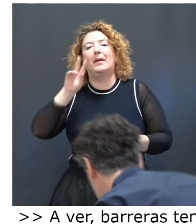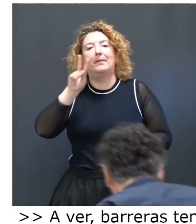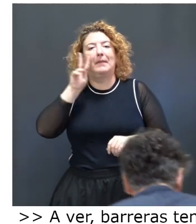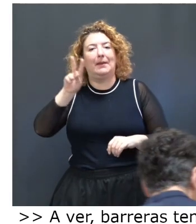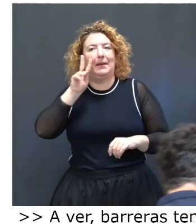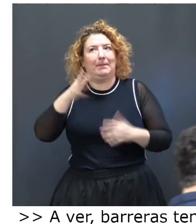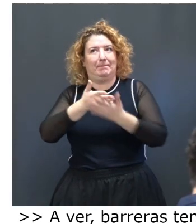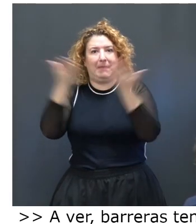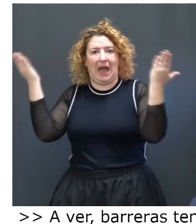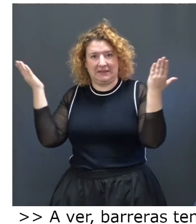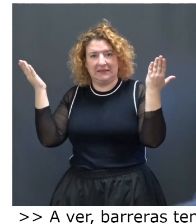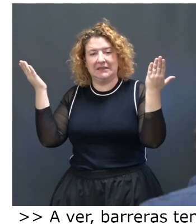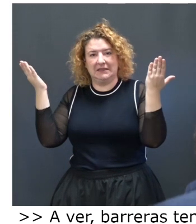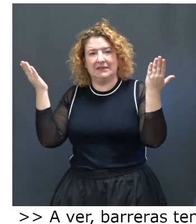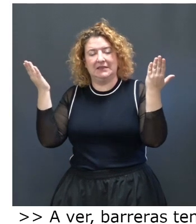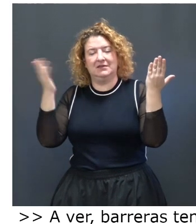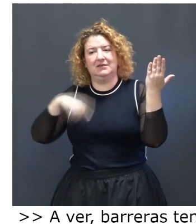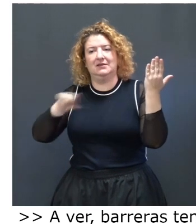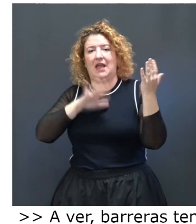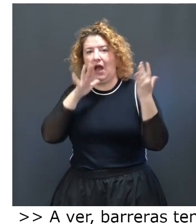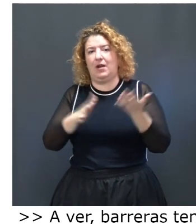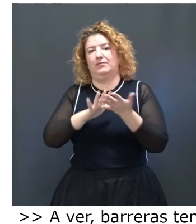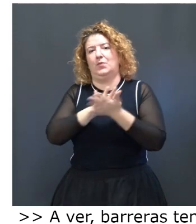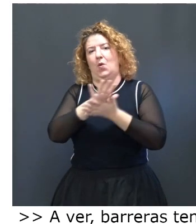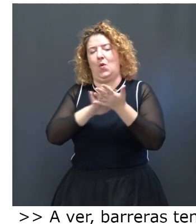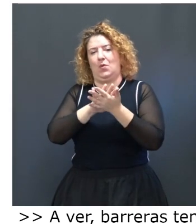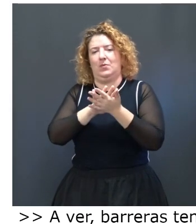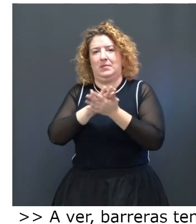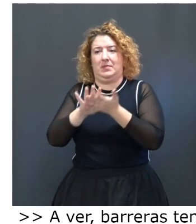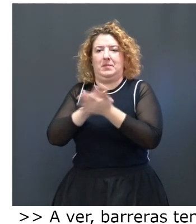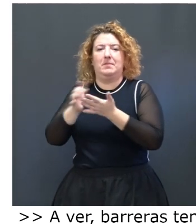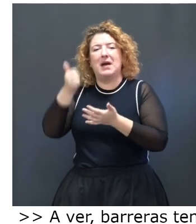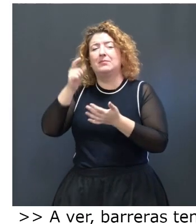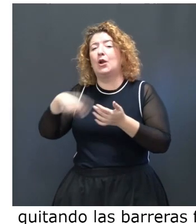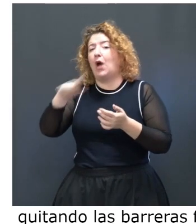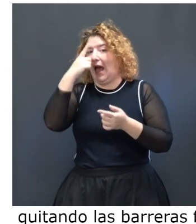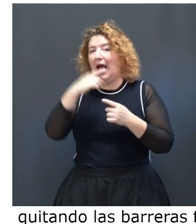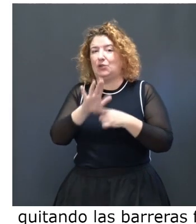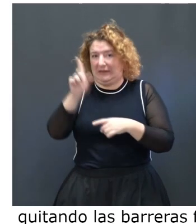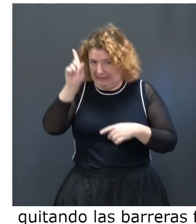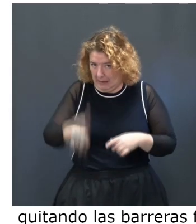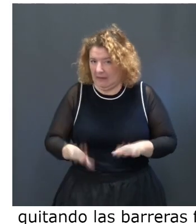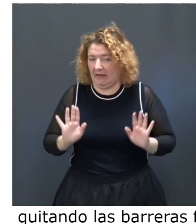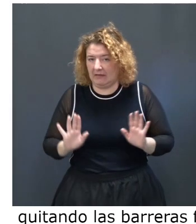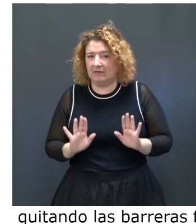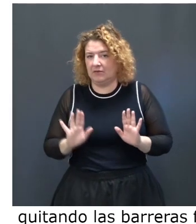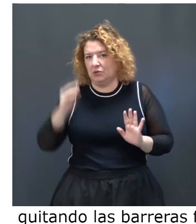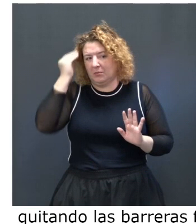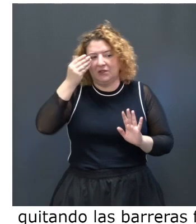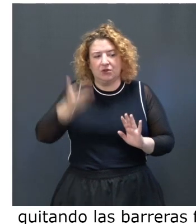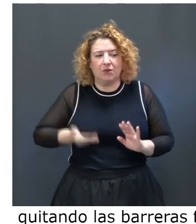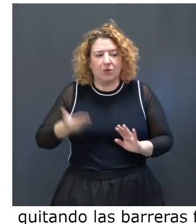que se han atendido de manera más generalizada hasta ahora. Las barreras actitudinales yo creo que son muy